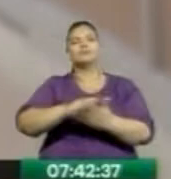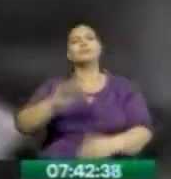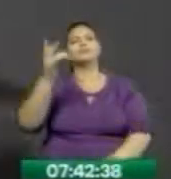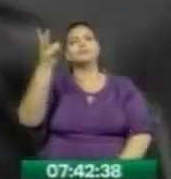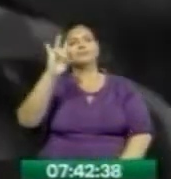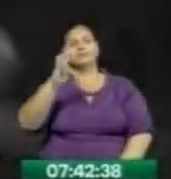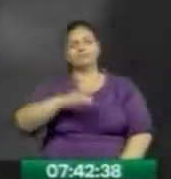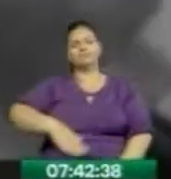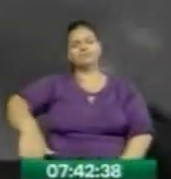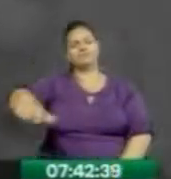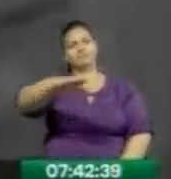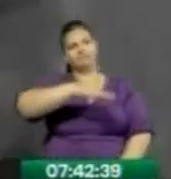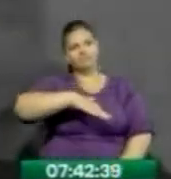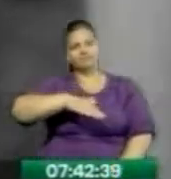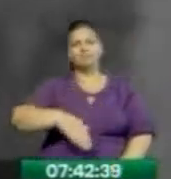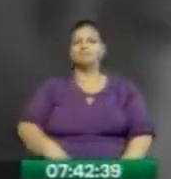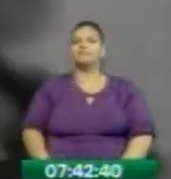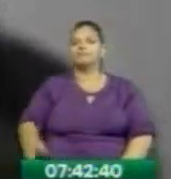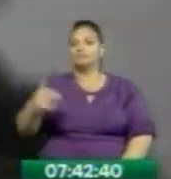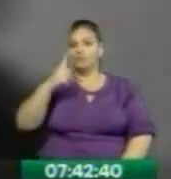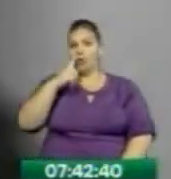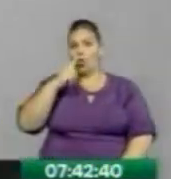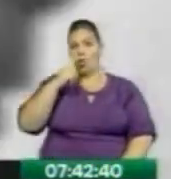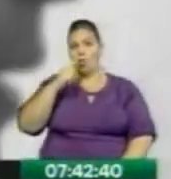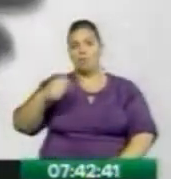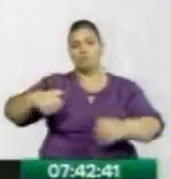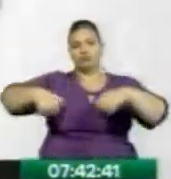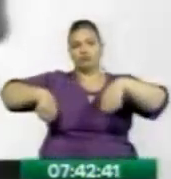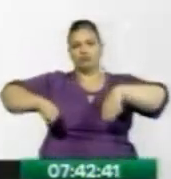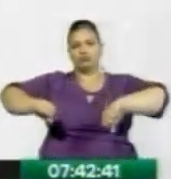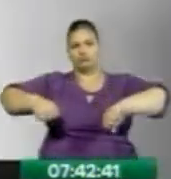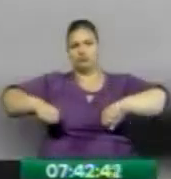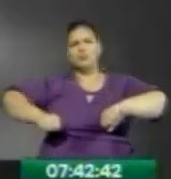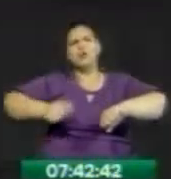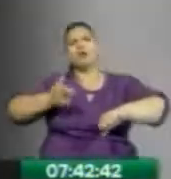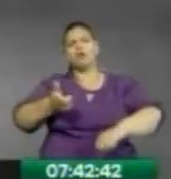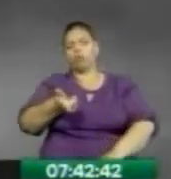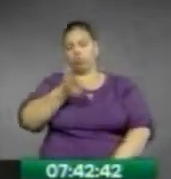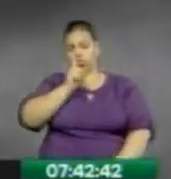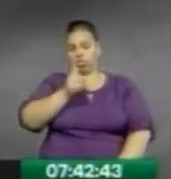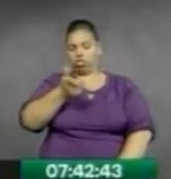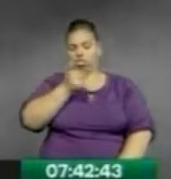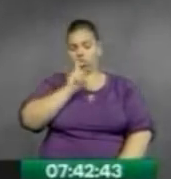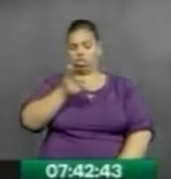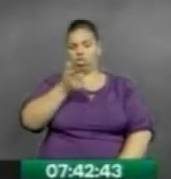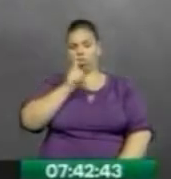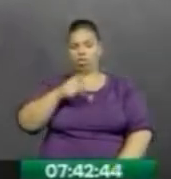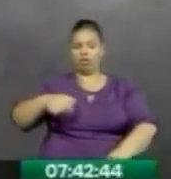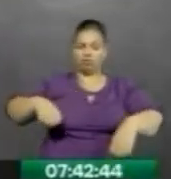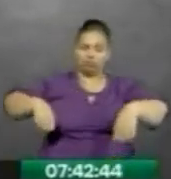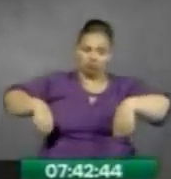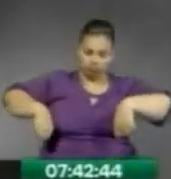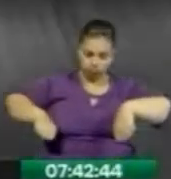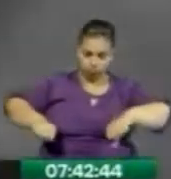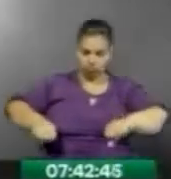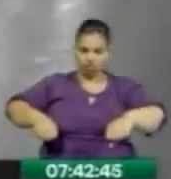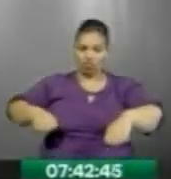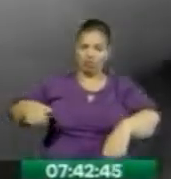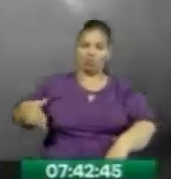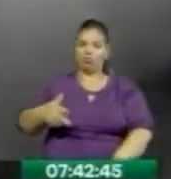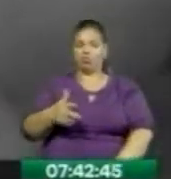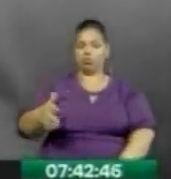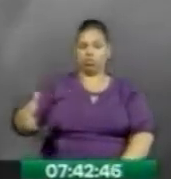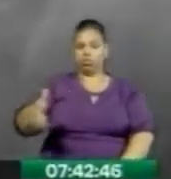urbe. Los agentes realizaban un operativo de control en el sitio, sin imaginarse que